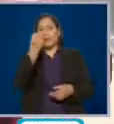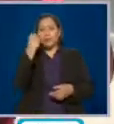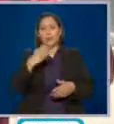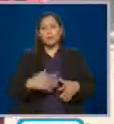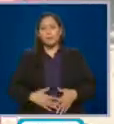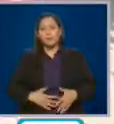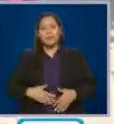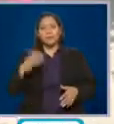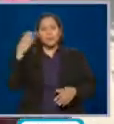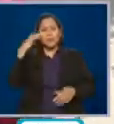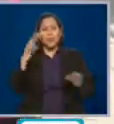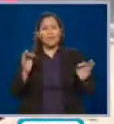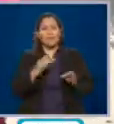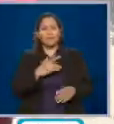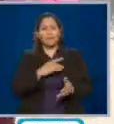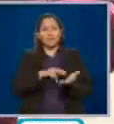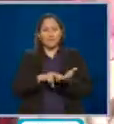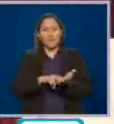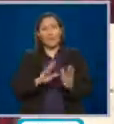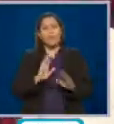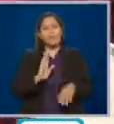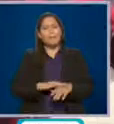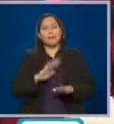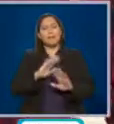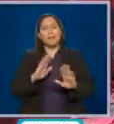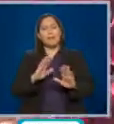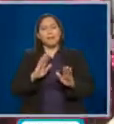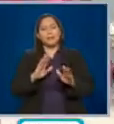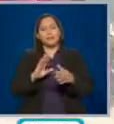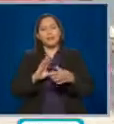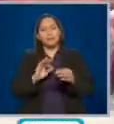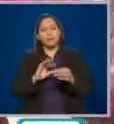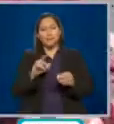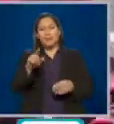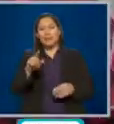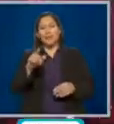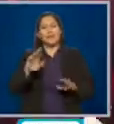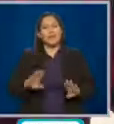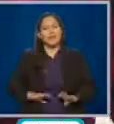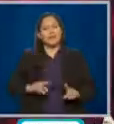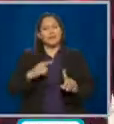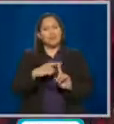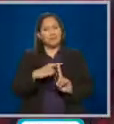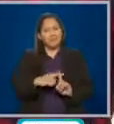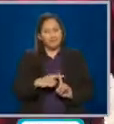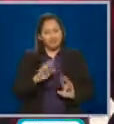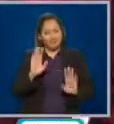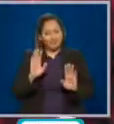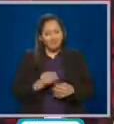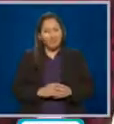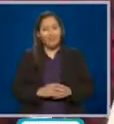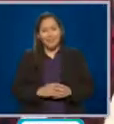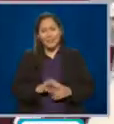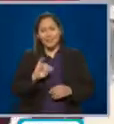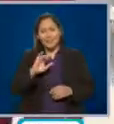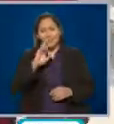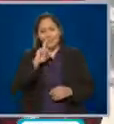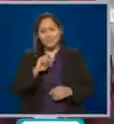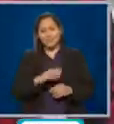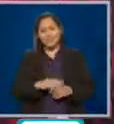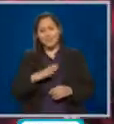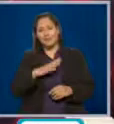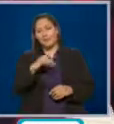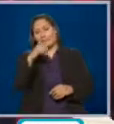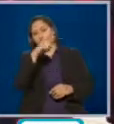panzón, coqueto, frívolo, y ya no le sigo porque tiene puras virtudes el maestro. Sí, mejor. Ahí